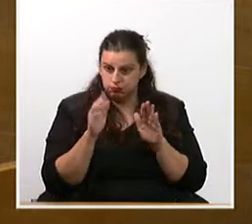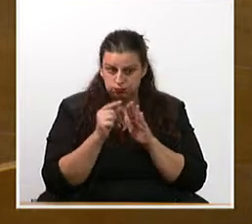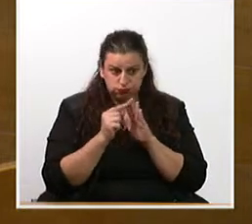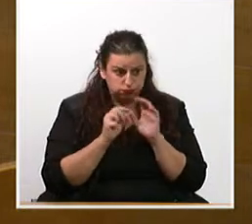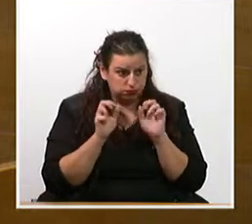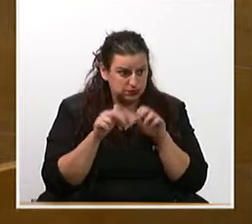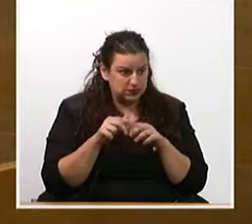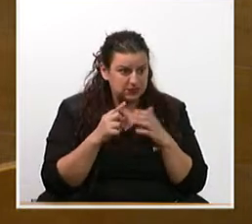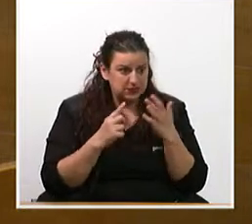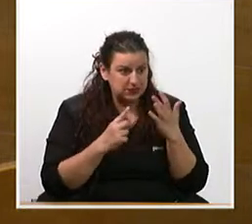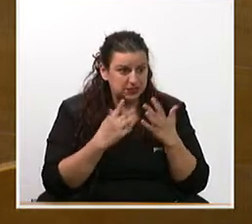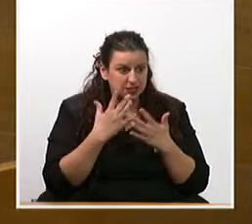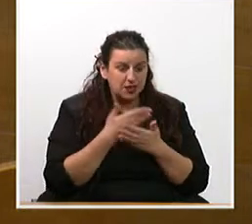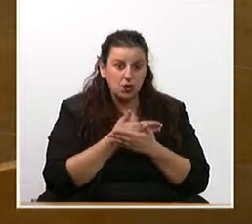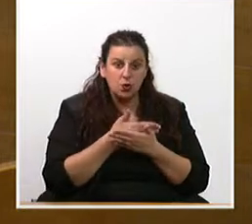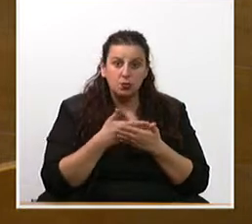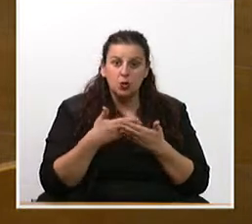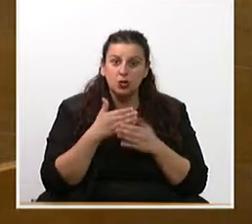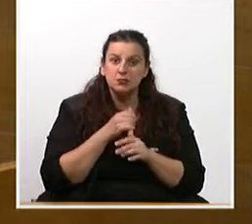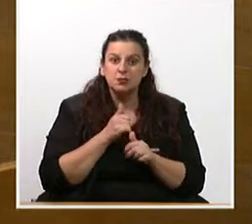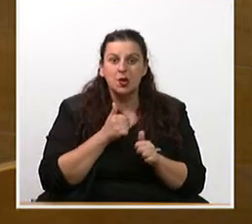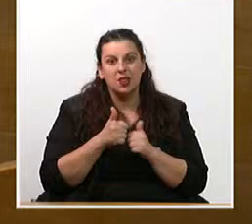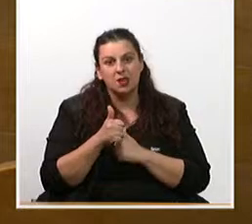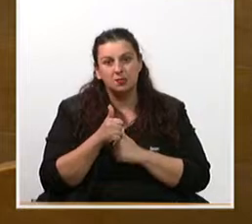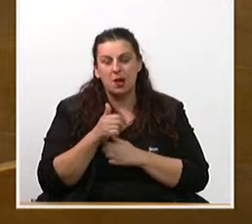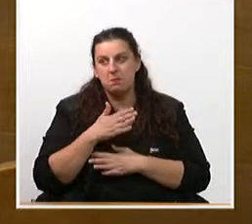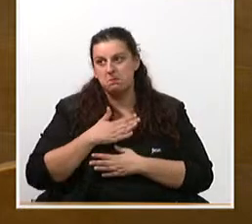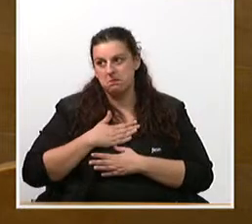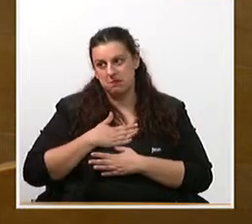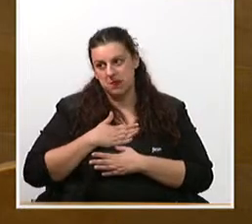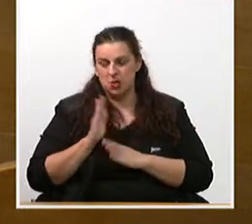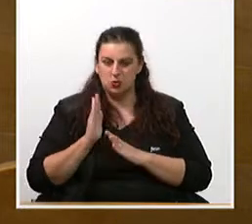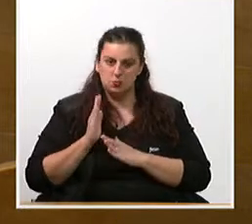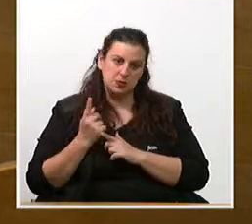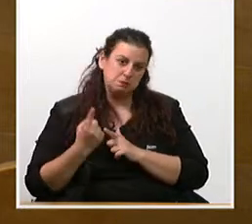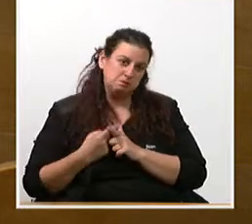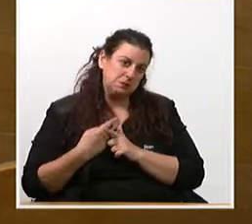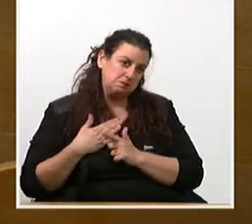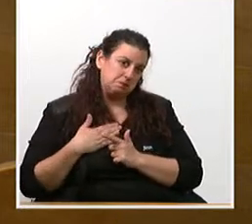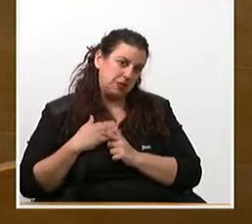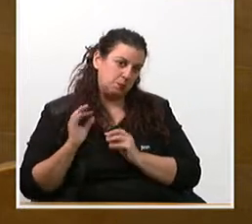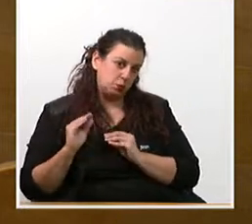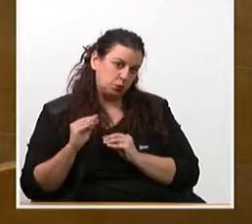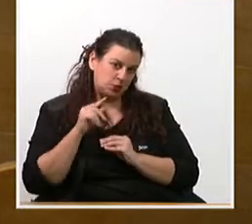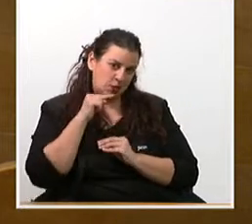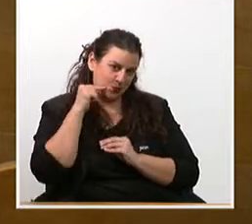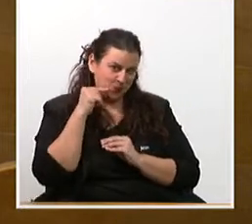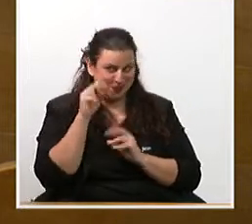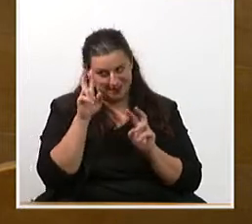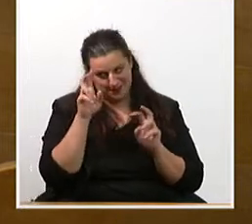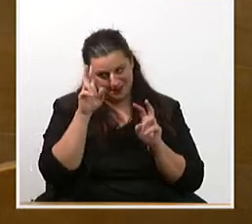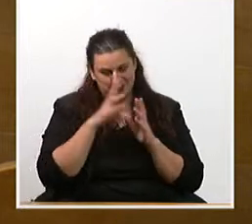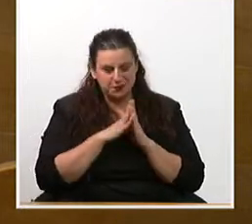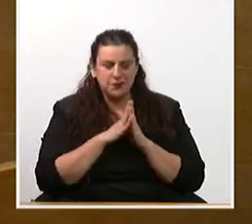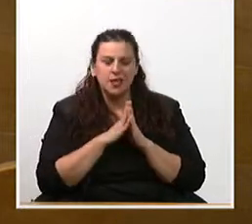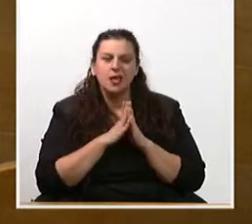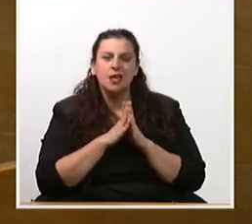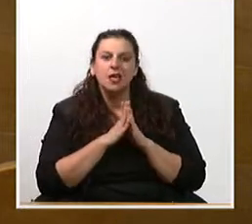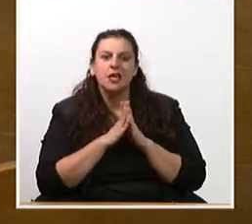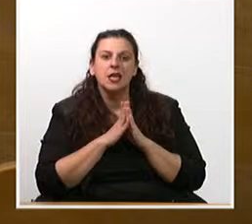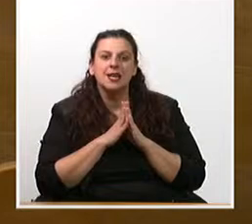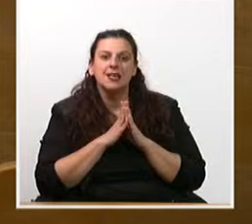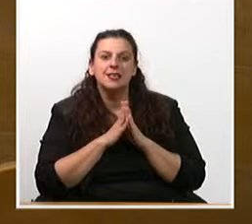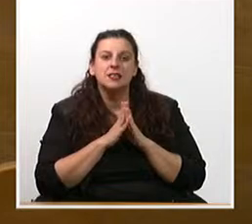65 millones para los míos bueno Y para los primos de zumosol los de compromís Eh quiero decir